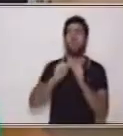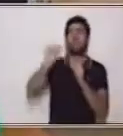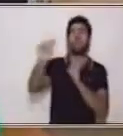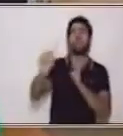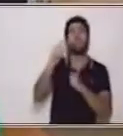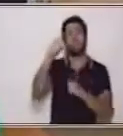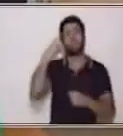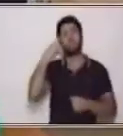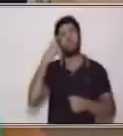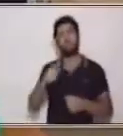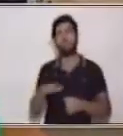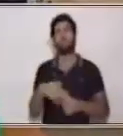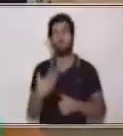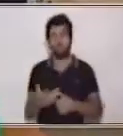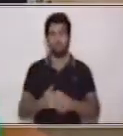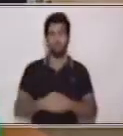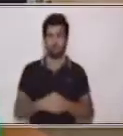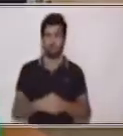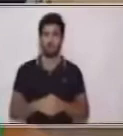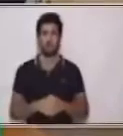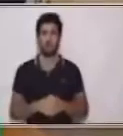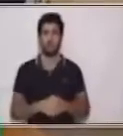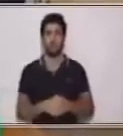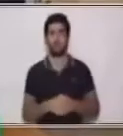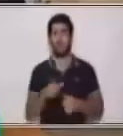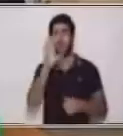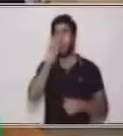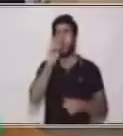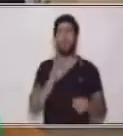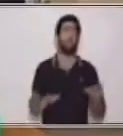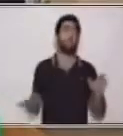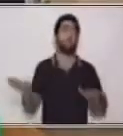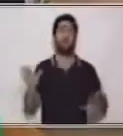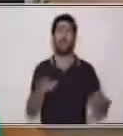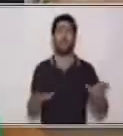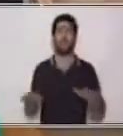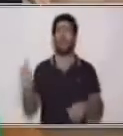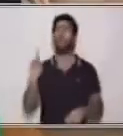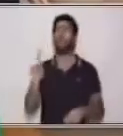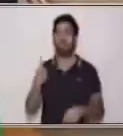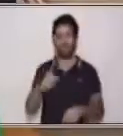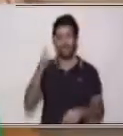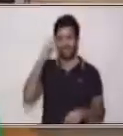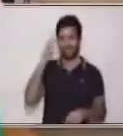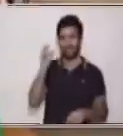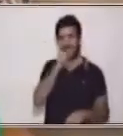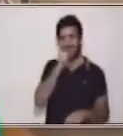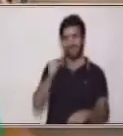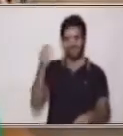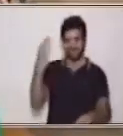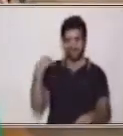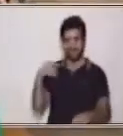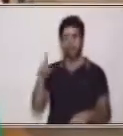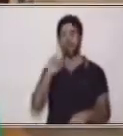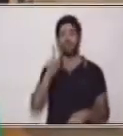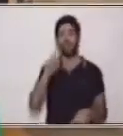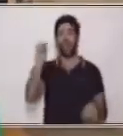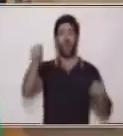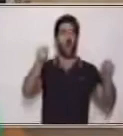la encontraremos? ¿El pato? ¿La oveja? ¿A qué distancia estará?